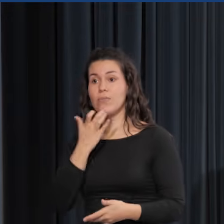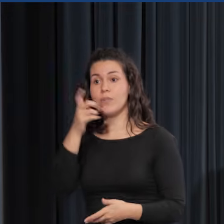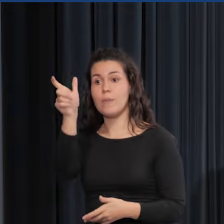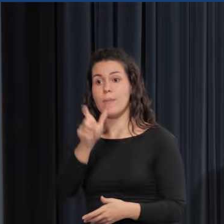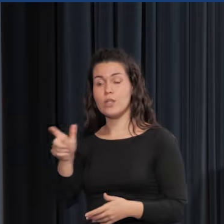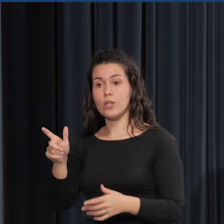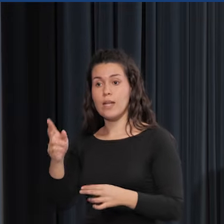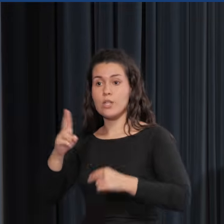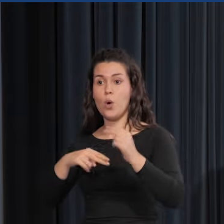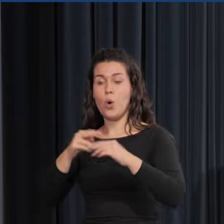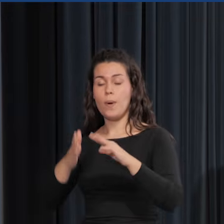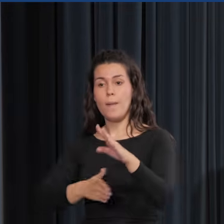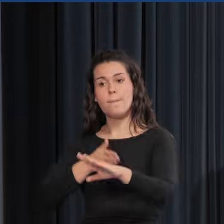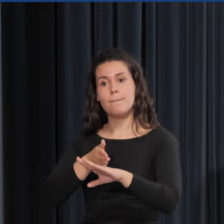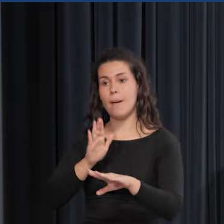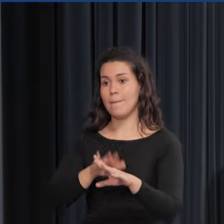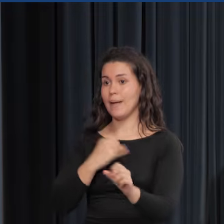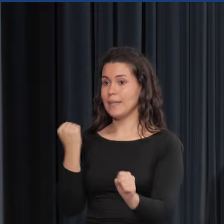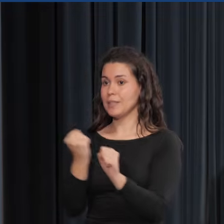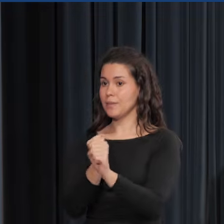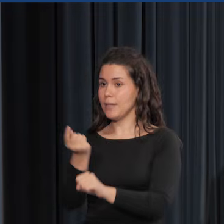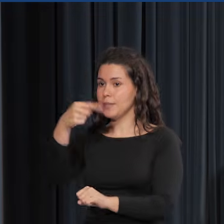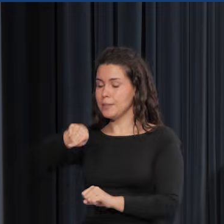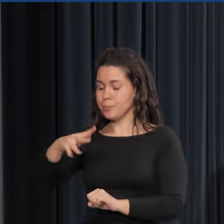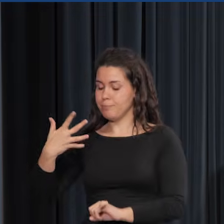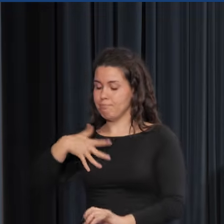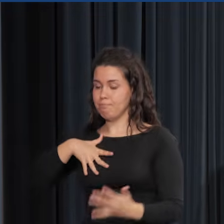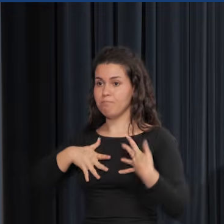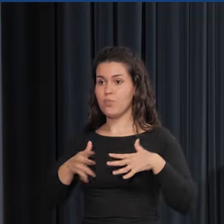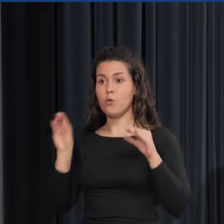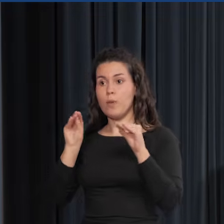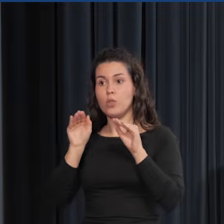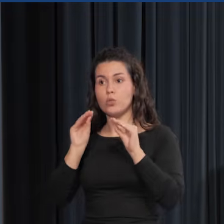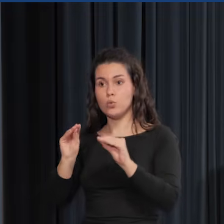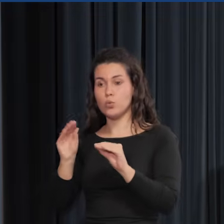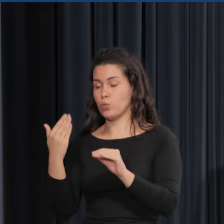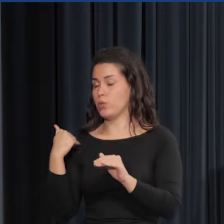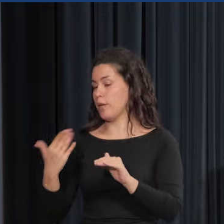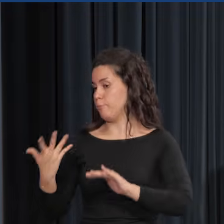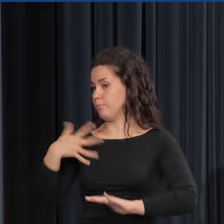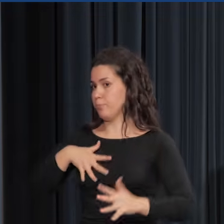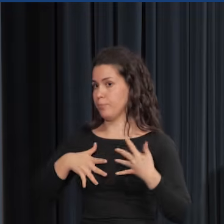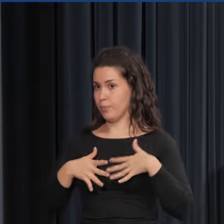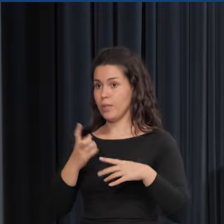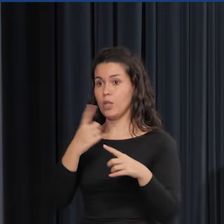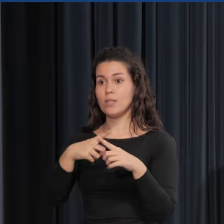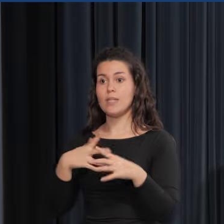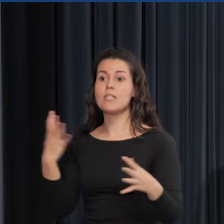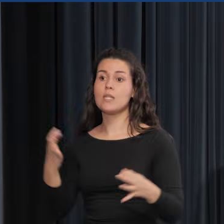la obra a trabajar, tengan ya integrada esa formación en materia de seguridad y